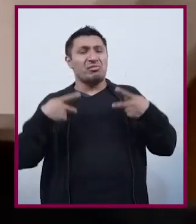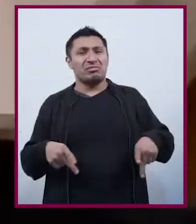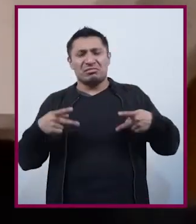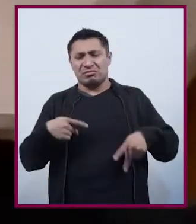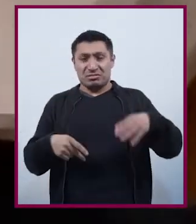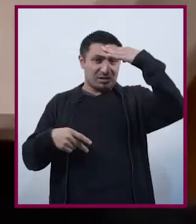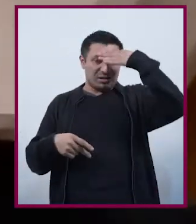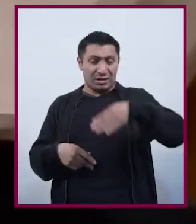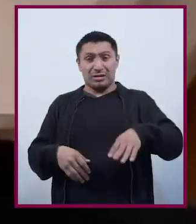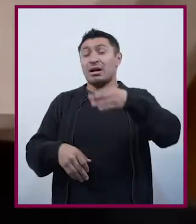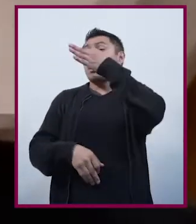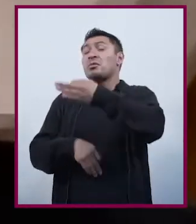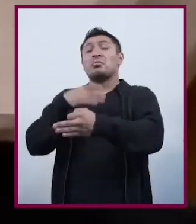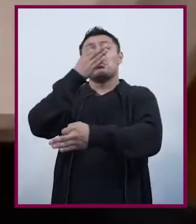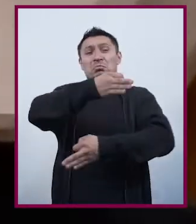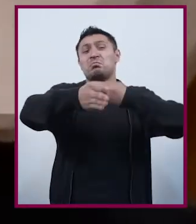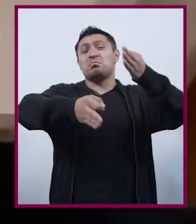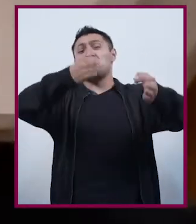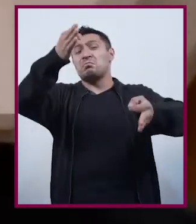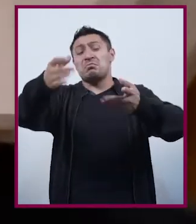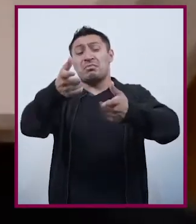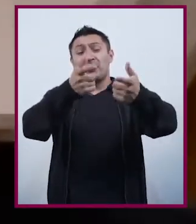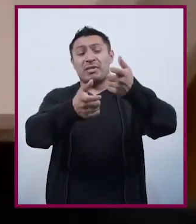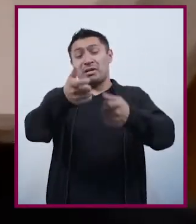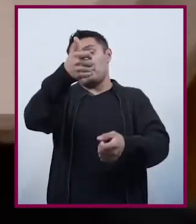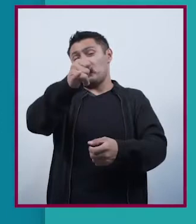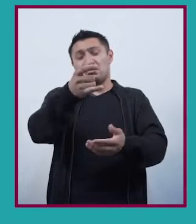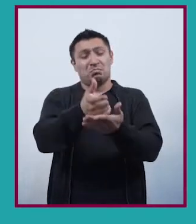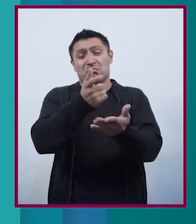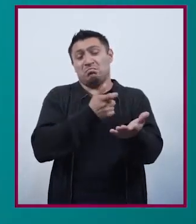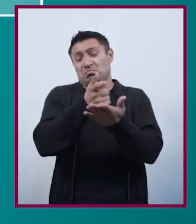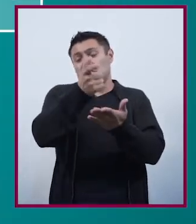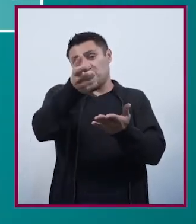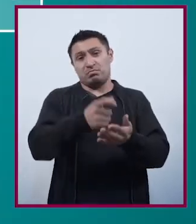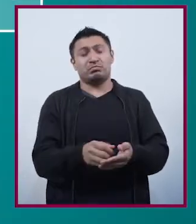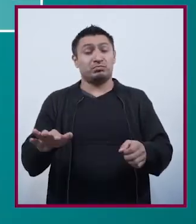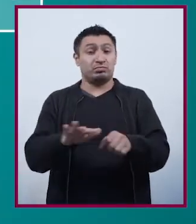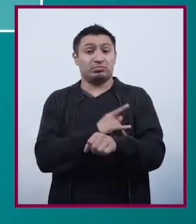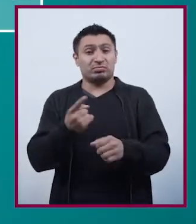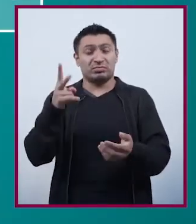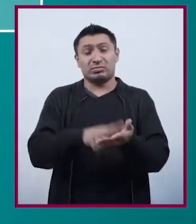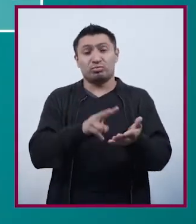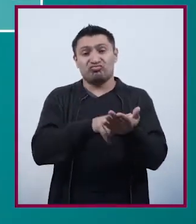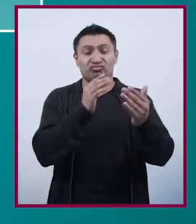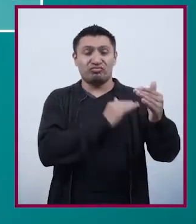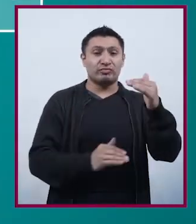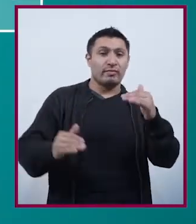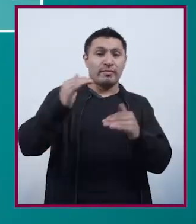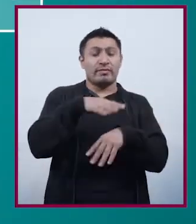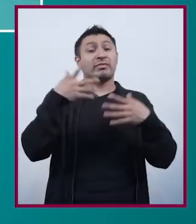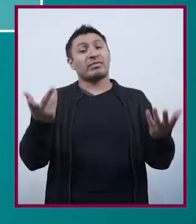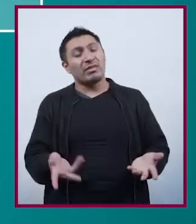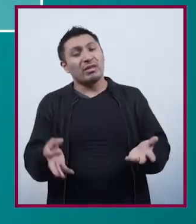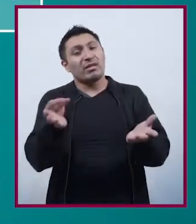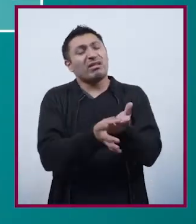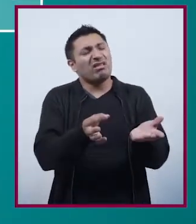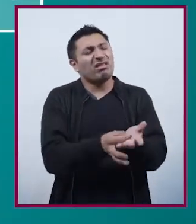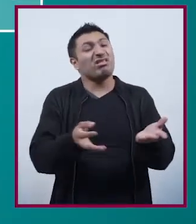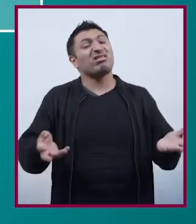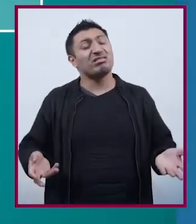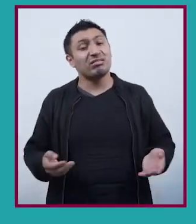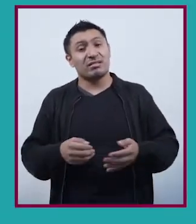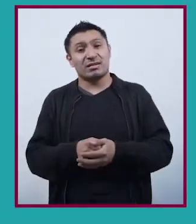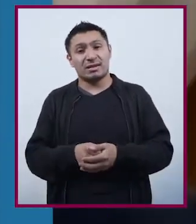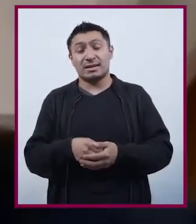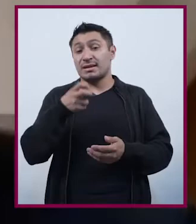personas van a aceptar esas monedas como medio de pago. ¿Por qué tienen un valor superior a lo que cuesta el metal que